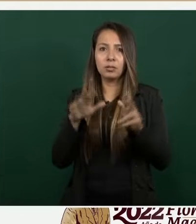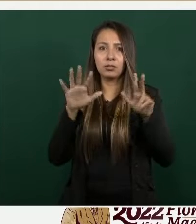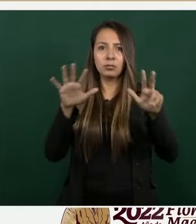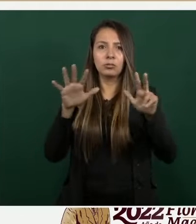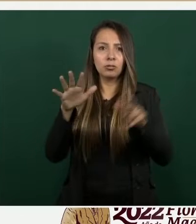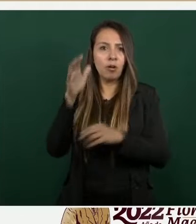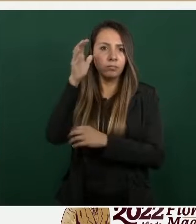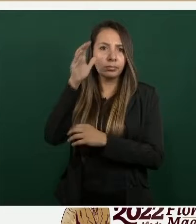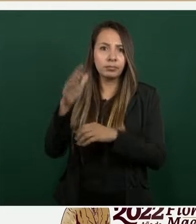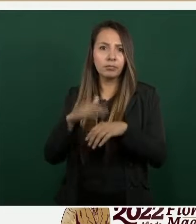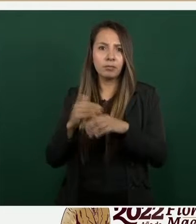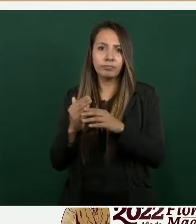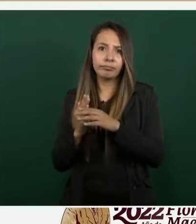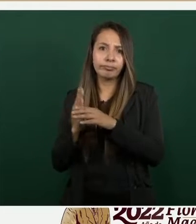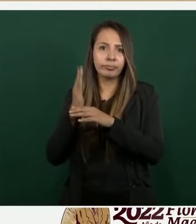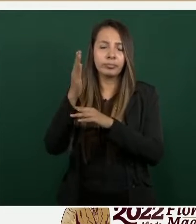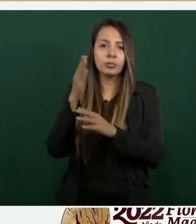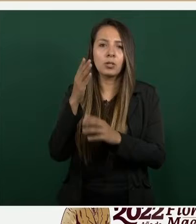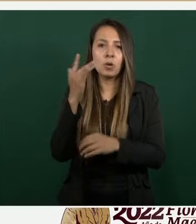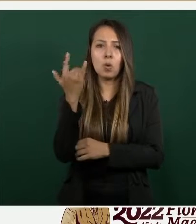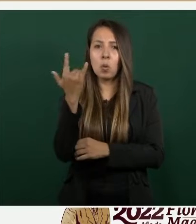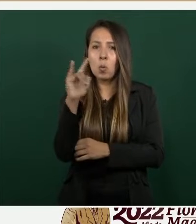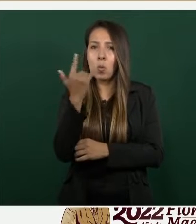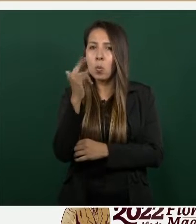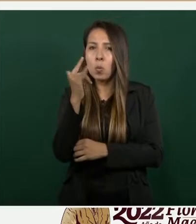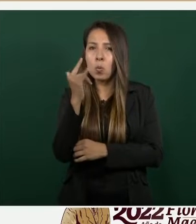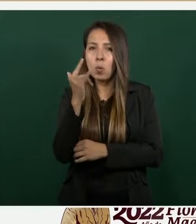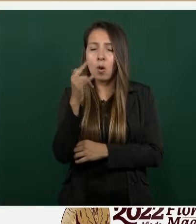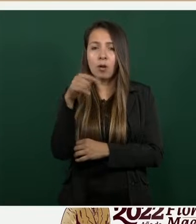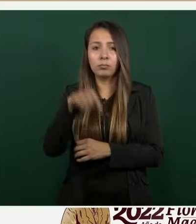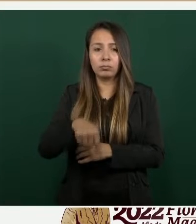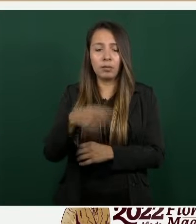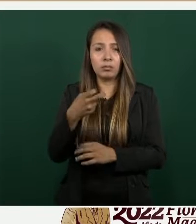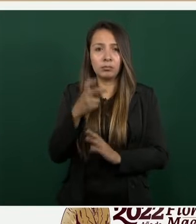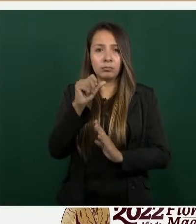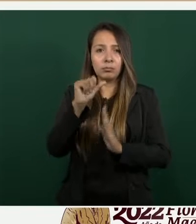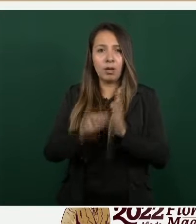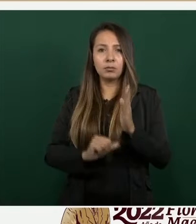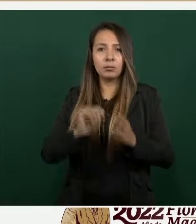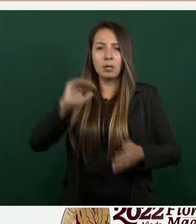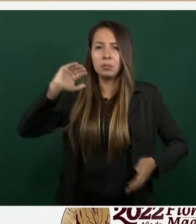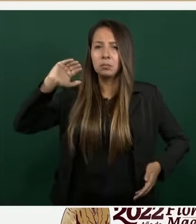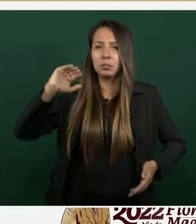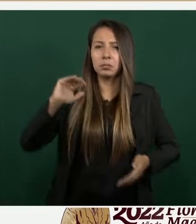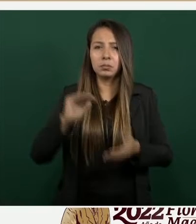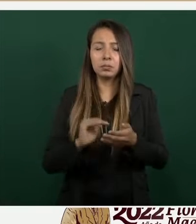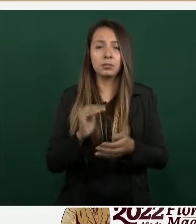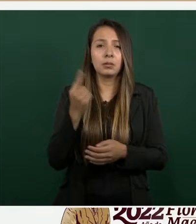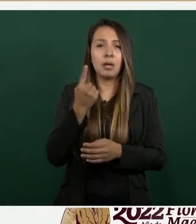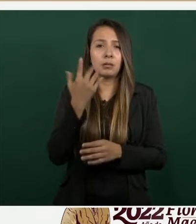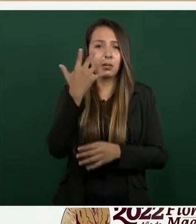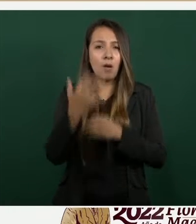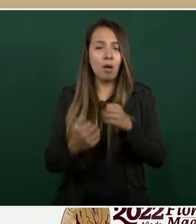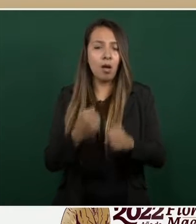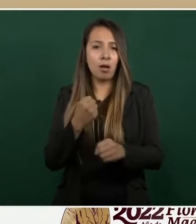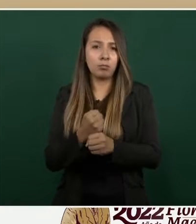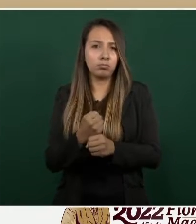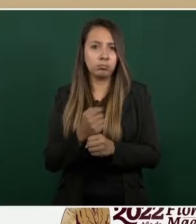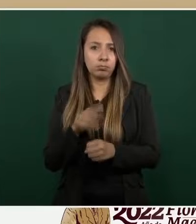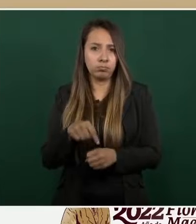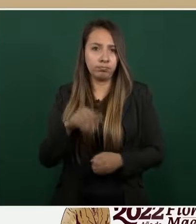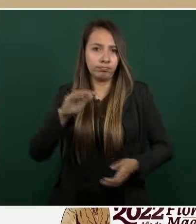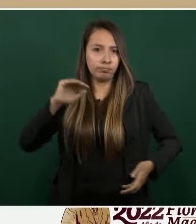el julio, el mes de julio más bajo desde hace 5 años. Aquí tenemos